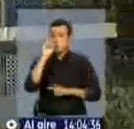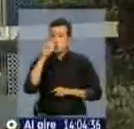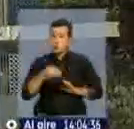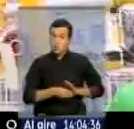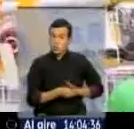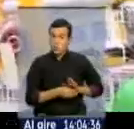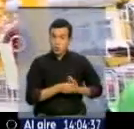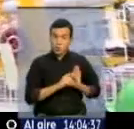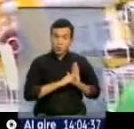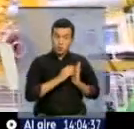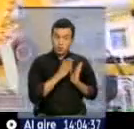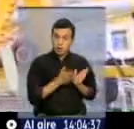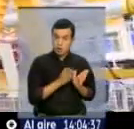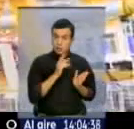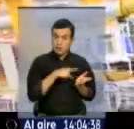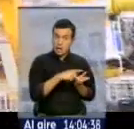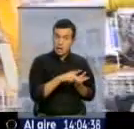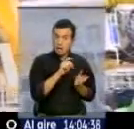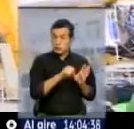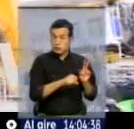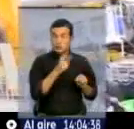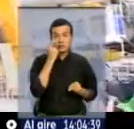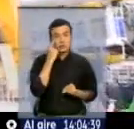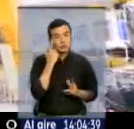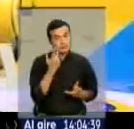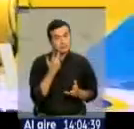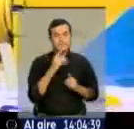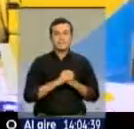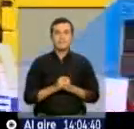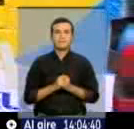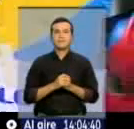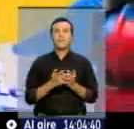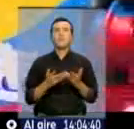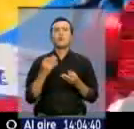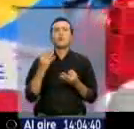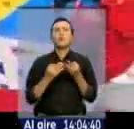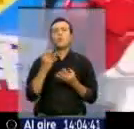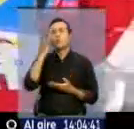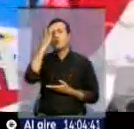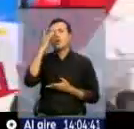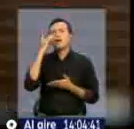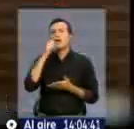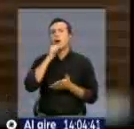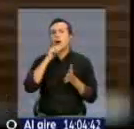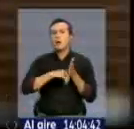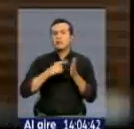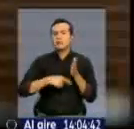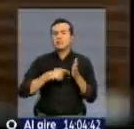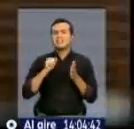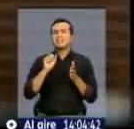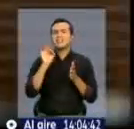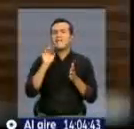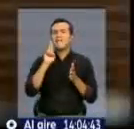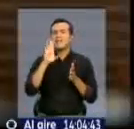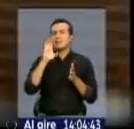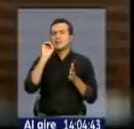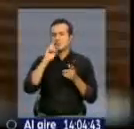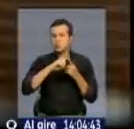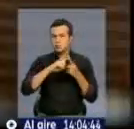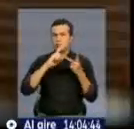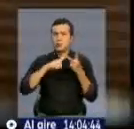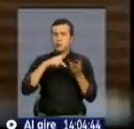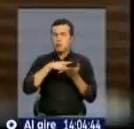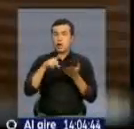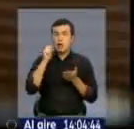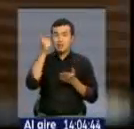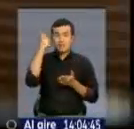de las glosas. El testimonio de Santos asegura que el acuerdo mantenido impidió el juzgamiento por la Central San Francisco. Las indagaciones también se centran en un presunto pago